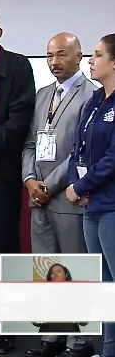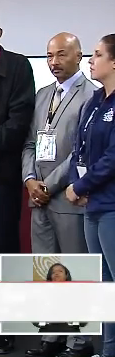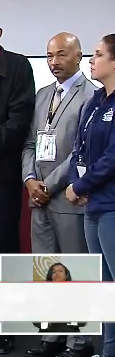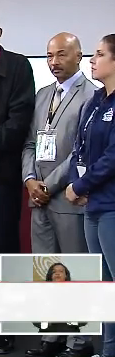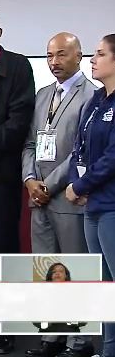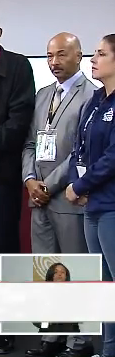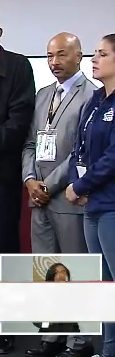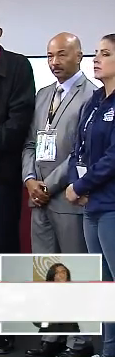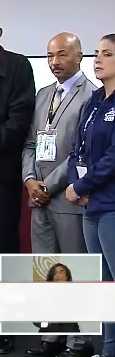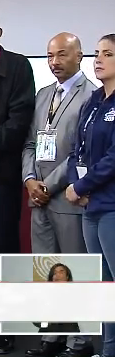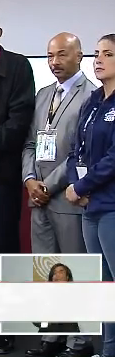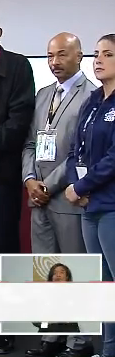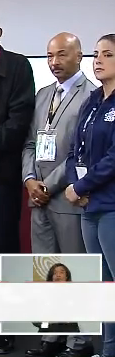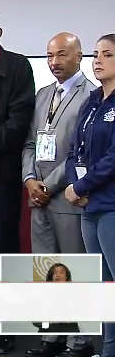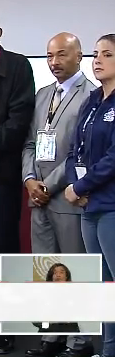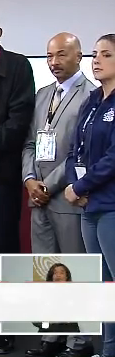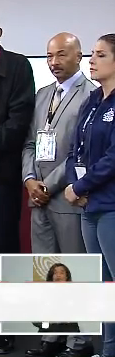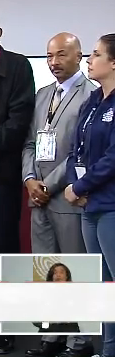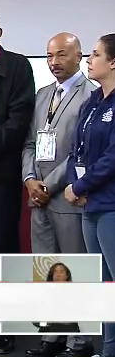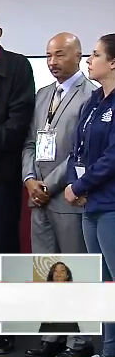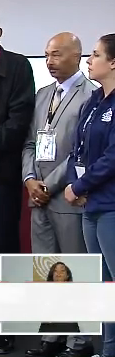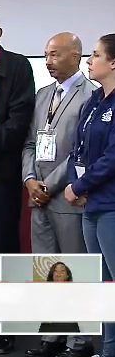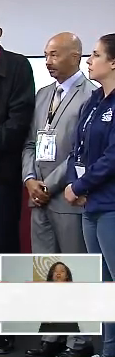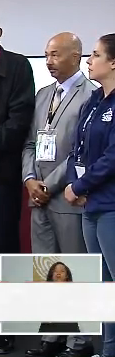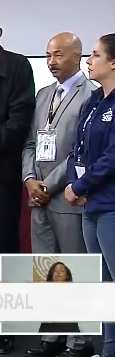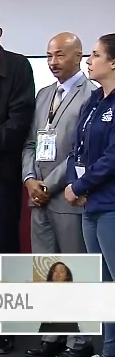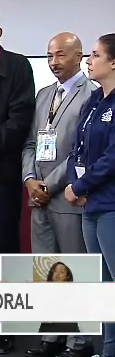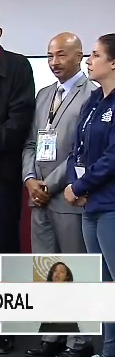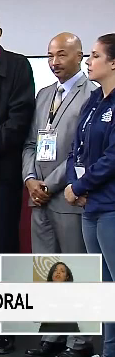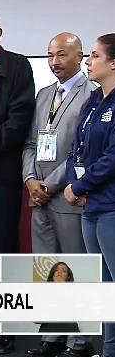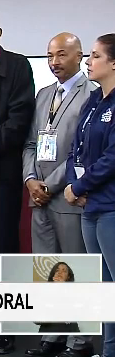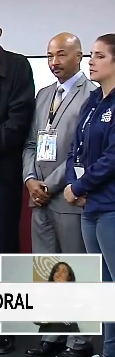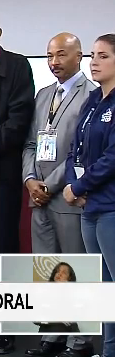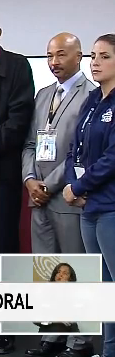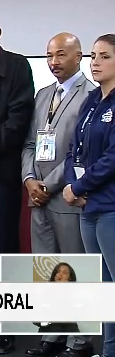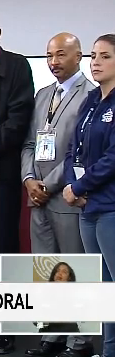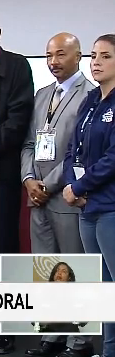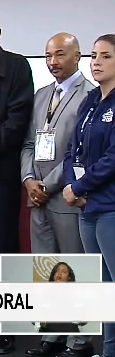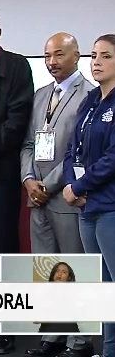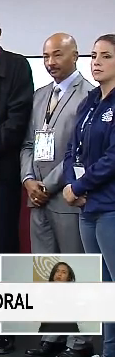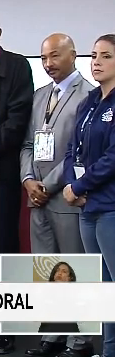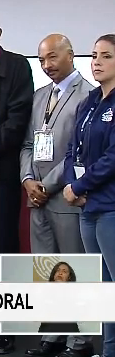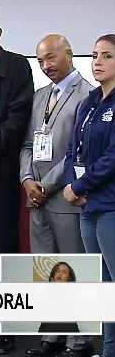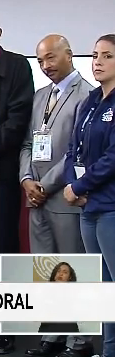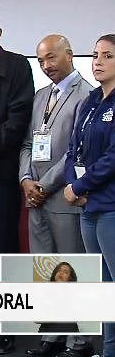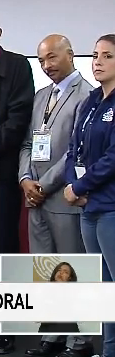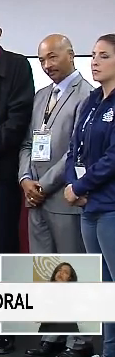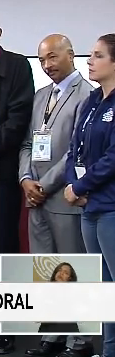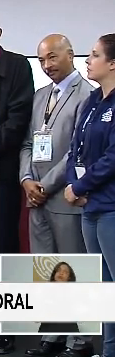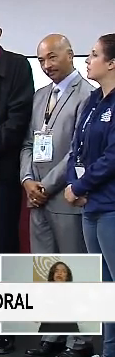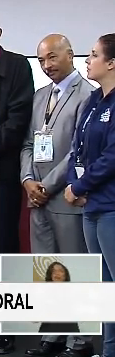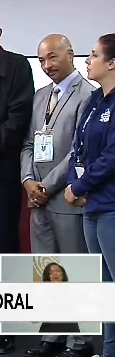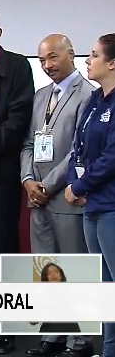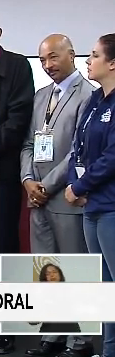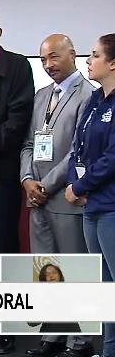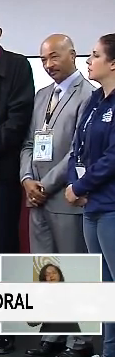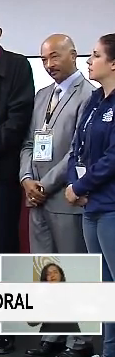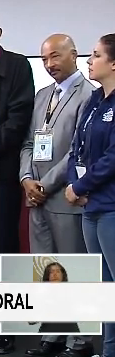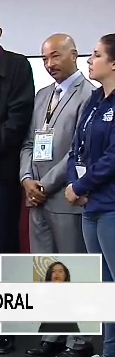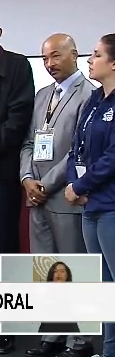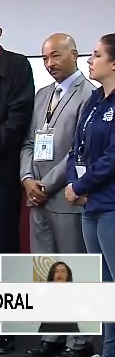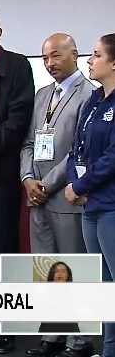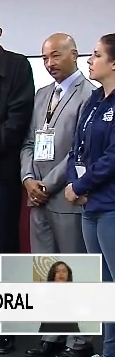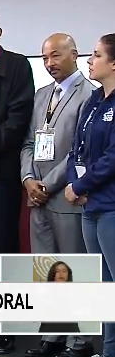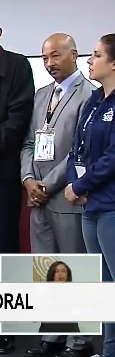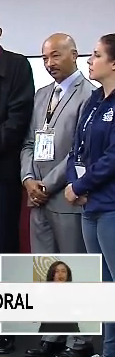No, no. El problema es que estamos temprano y muchos jóvenes y muchos mayores quizá tienen que acudir. Es simplemente un